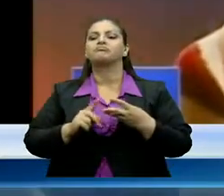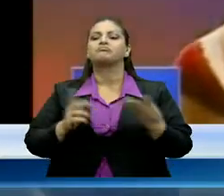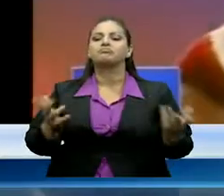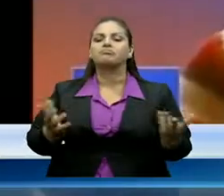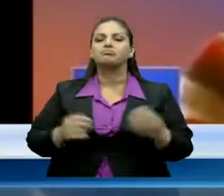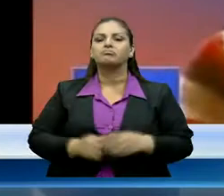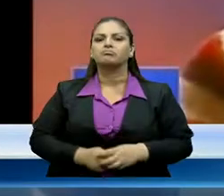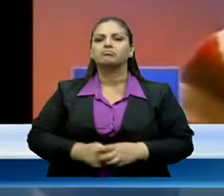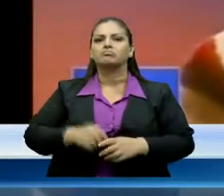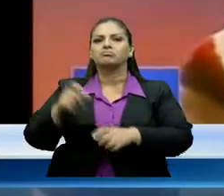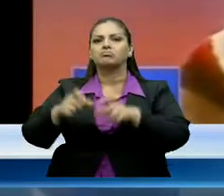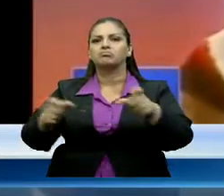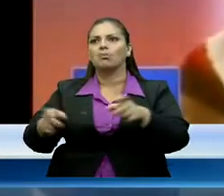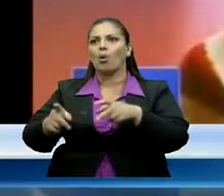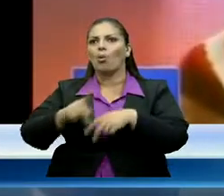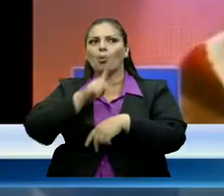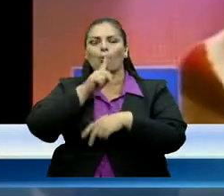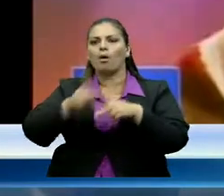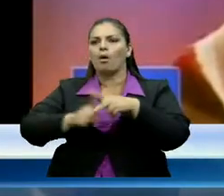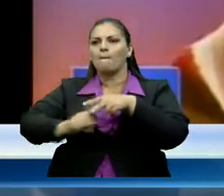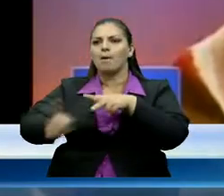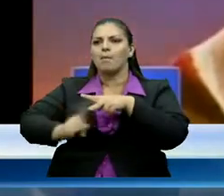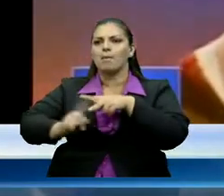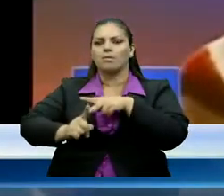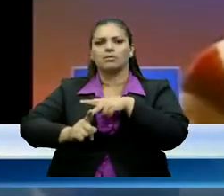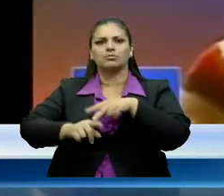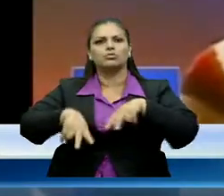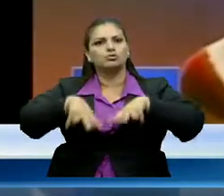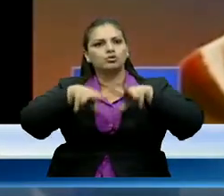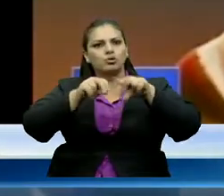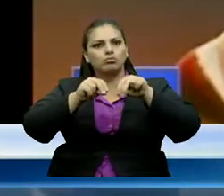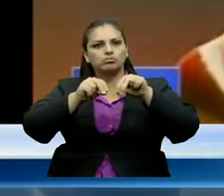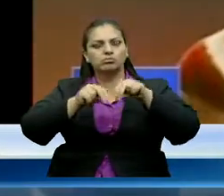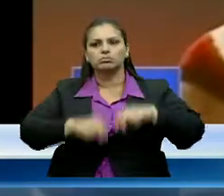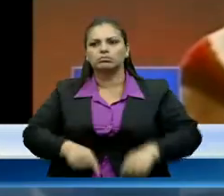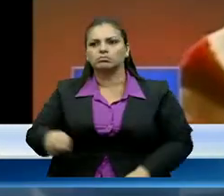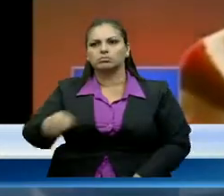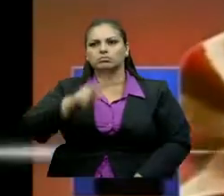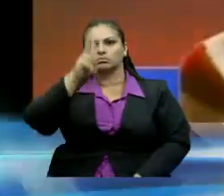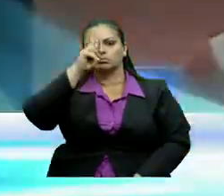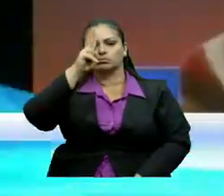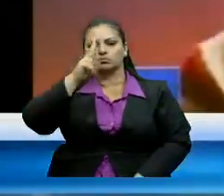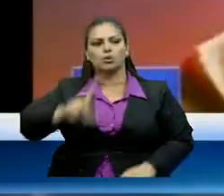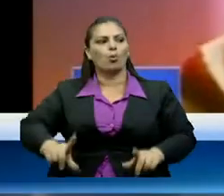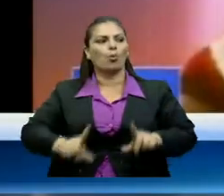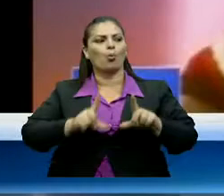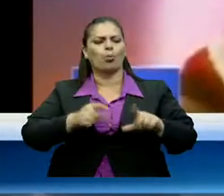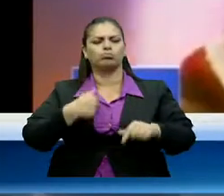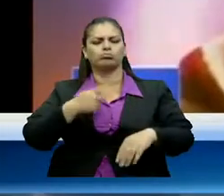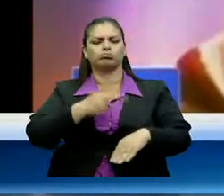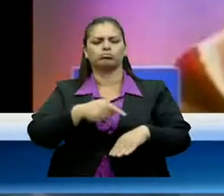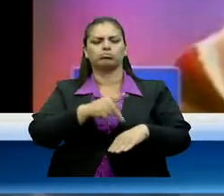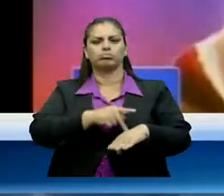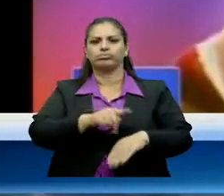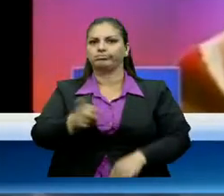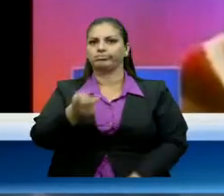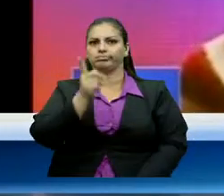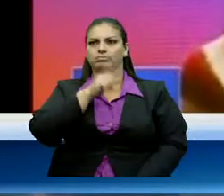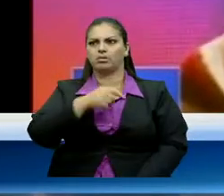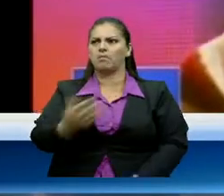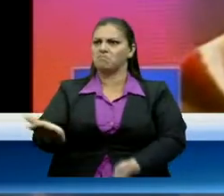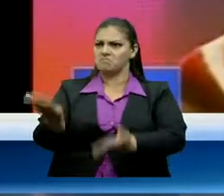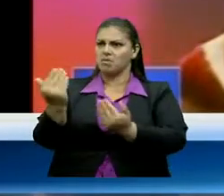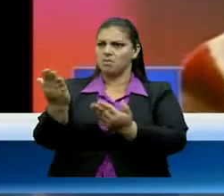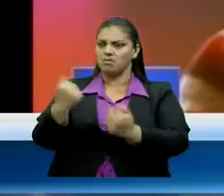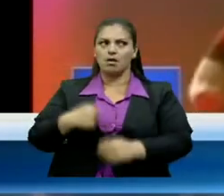hecho, la falsificación de título estaba prescrita, ¿no? Entonces, que regresa y da la cara. Nunca regresó. Nos engañó